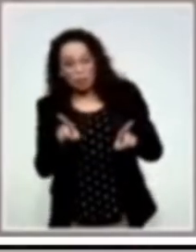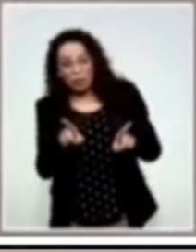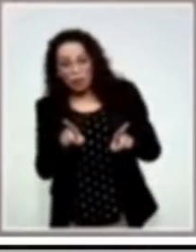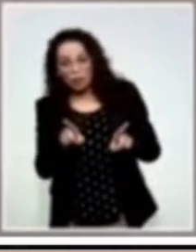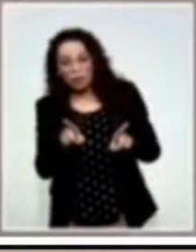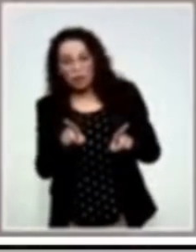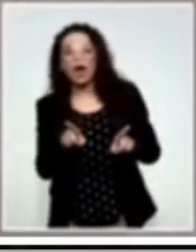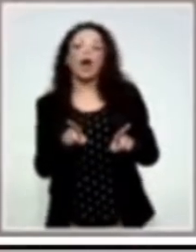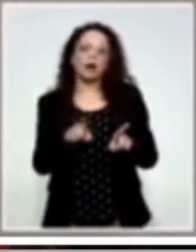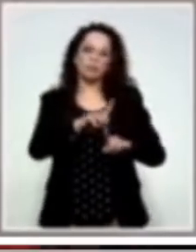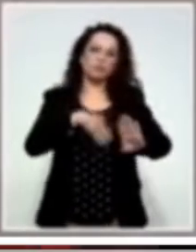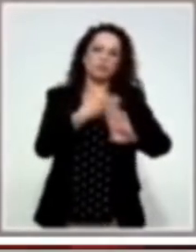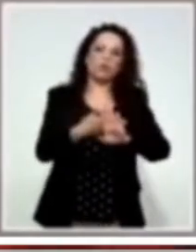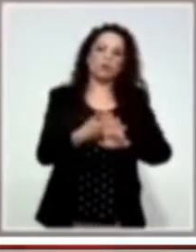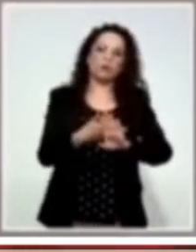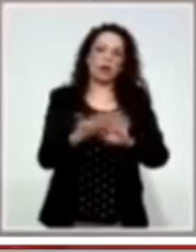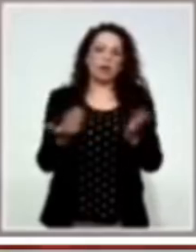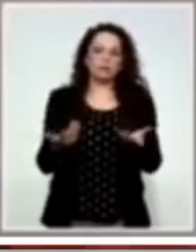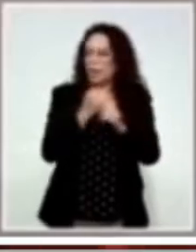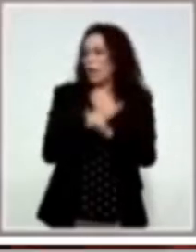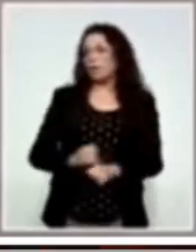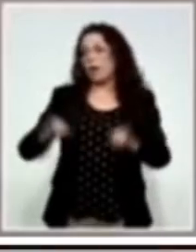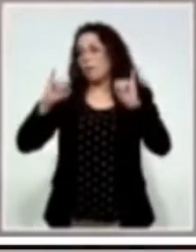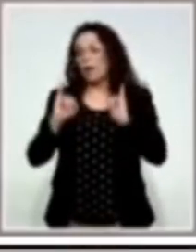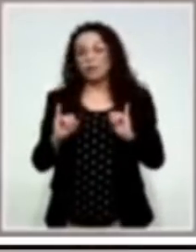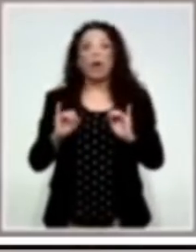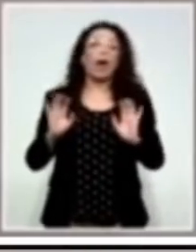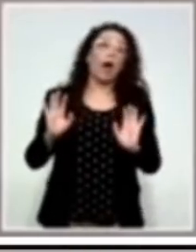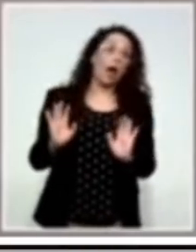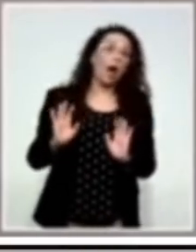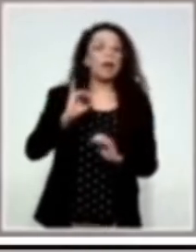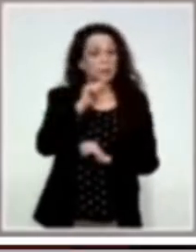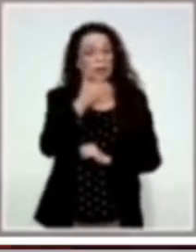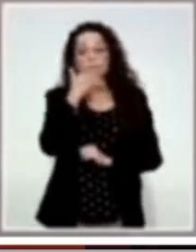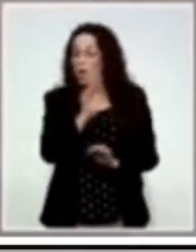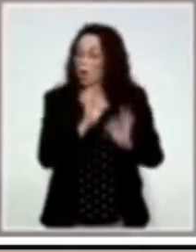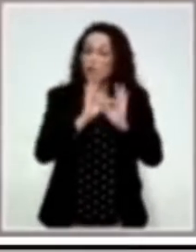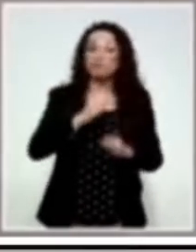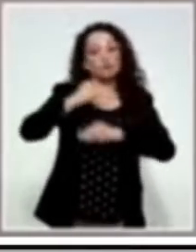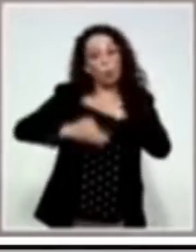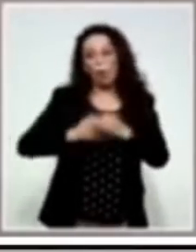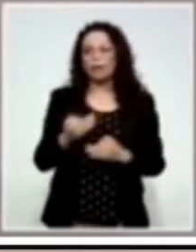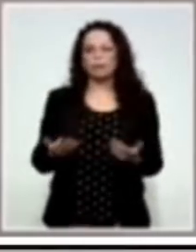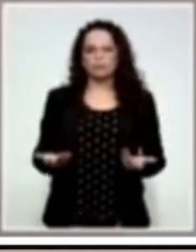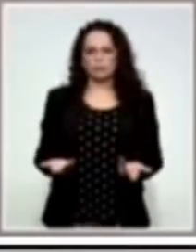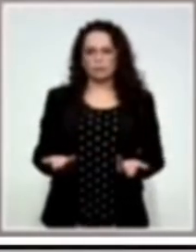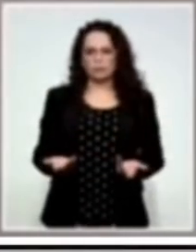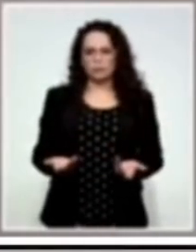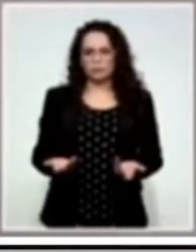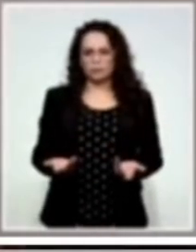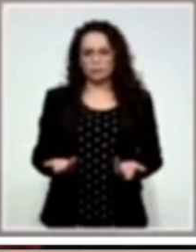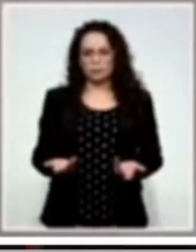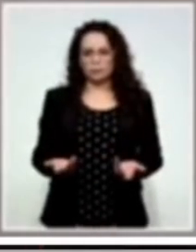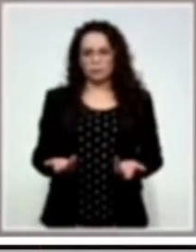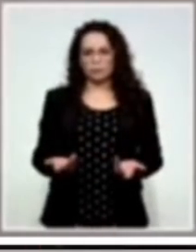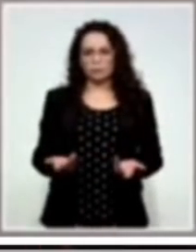ellos quieren, entonces somos independientes y somos dignos, y si no, somos lo peor